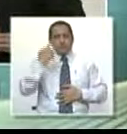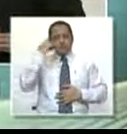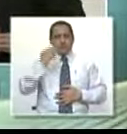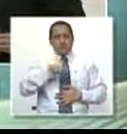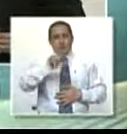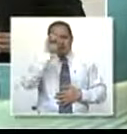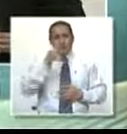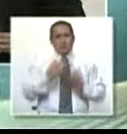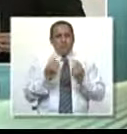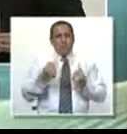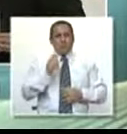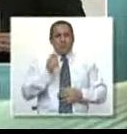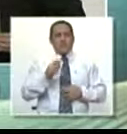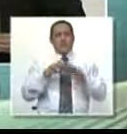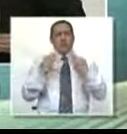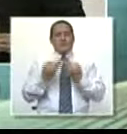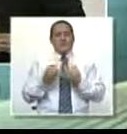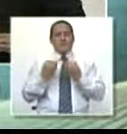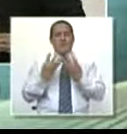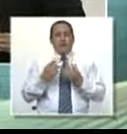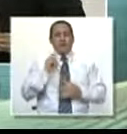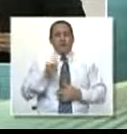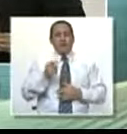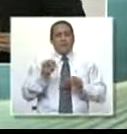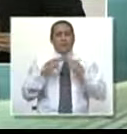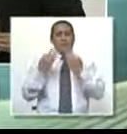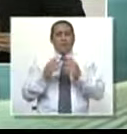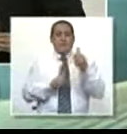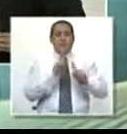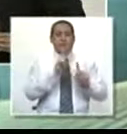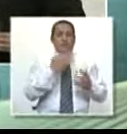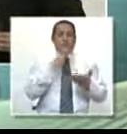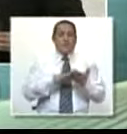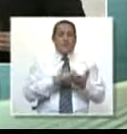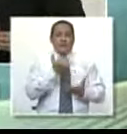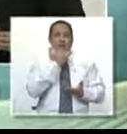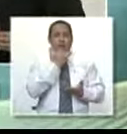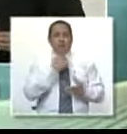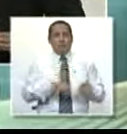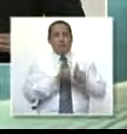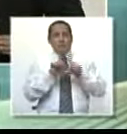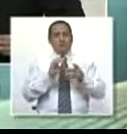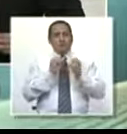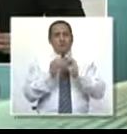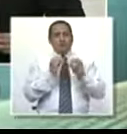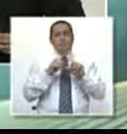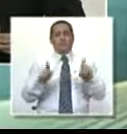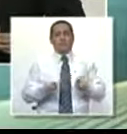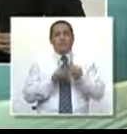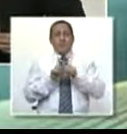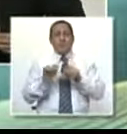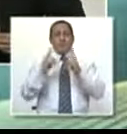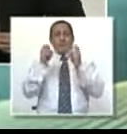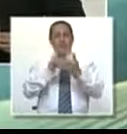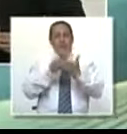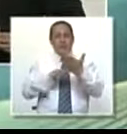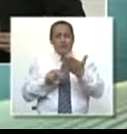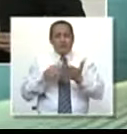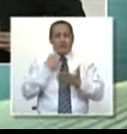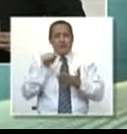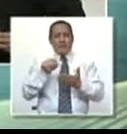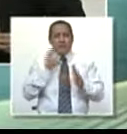convencido que el Perú es muy buenos Ju de familia excelente juez de familia obviamente hay excepción a la a la a la regla pero yo creo que el tema o la